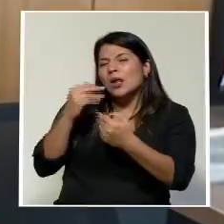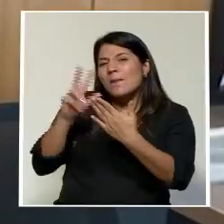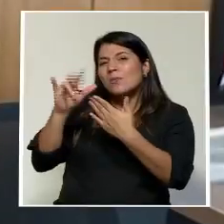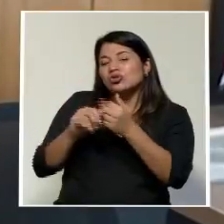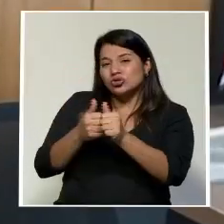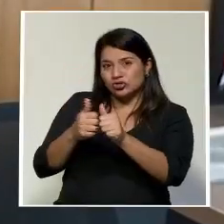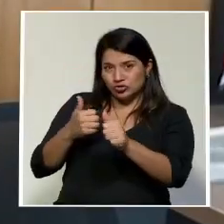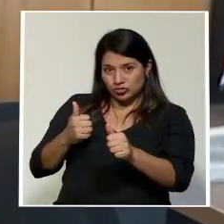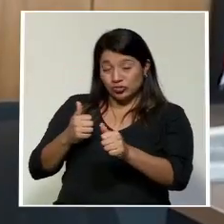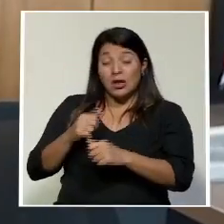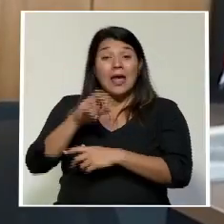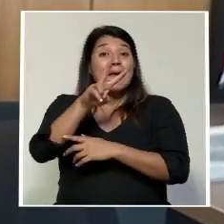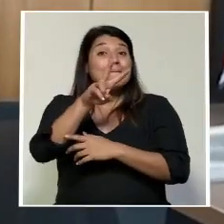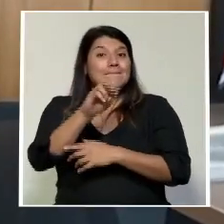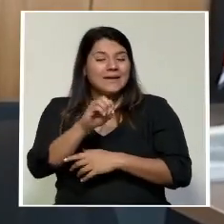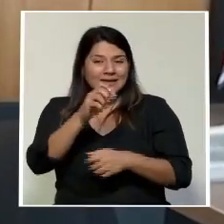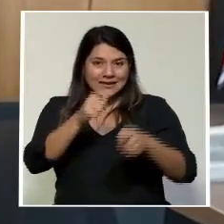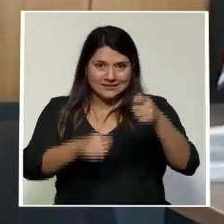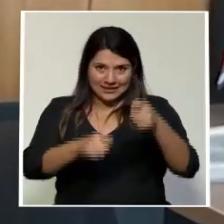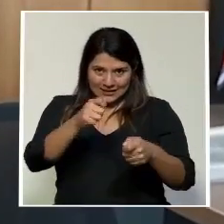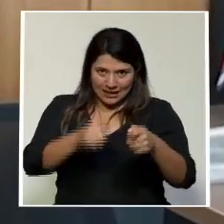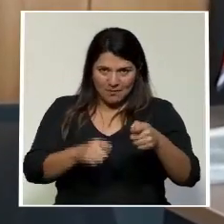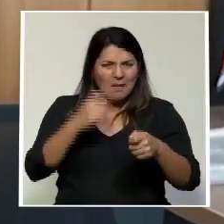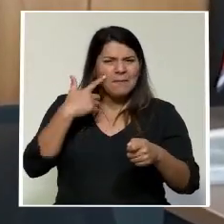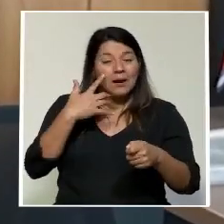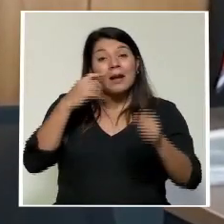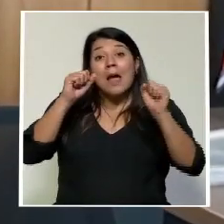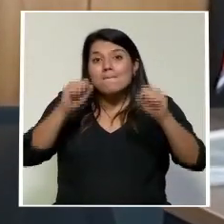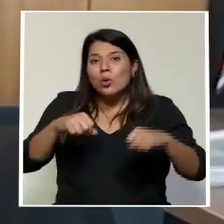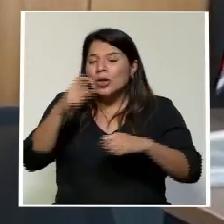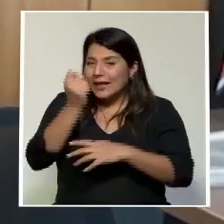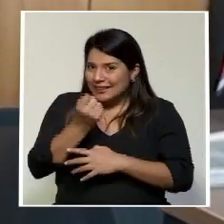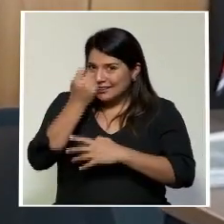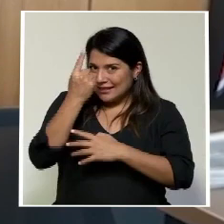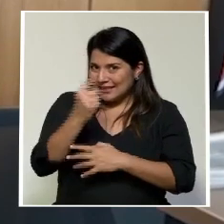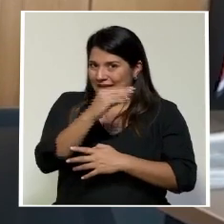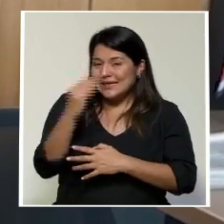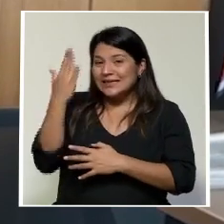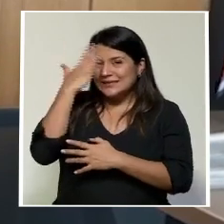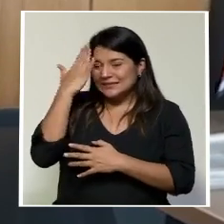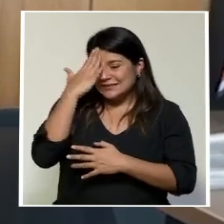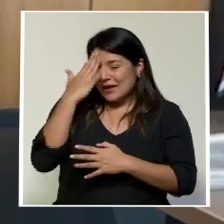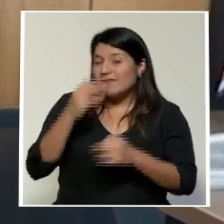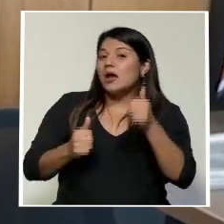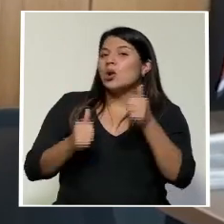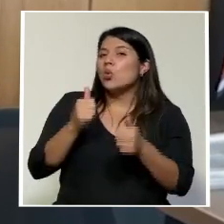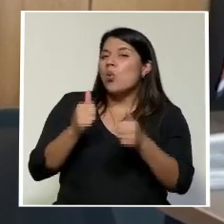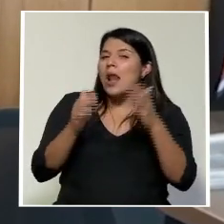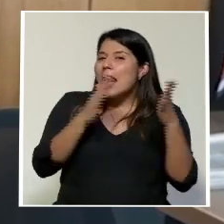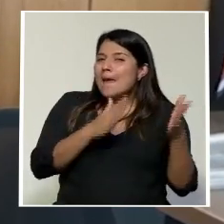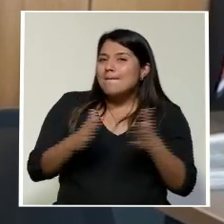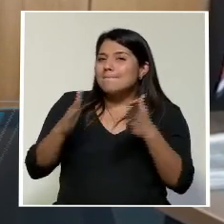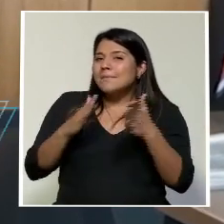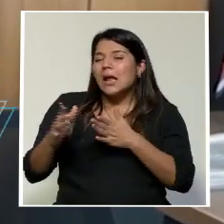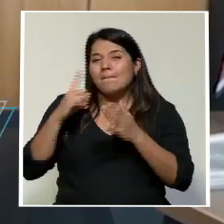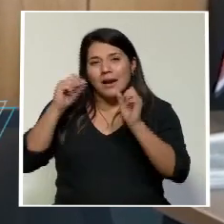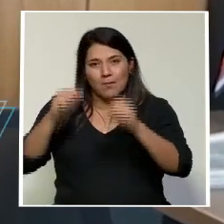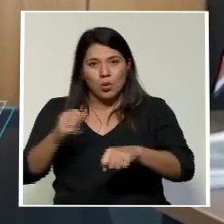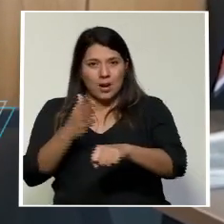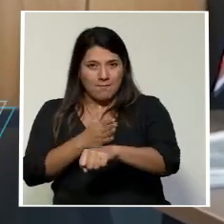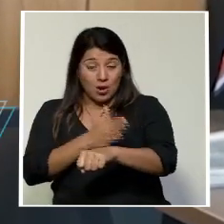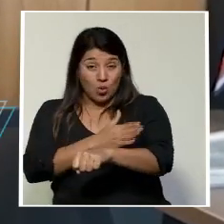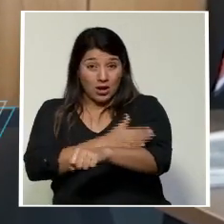20, y siempre en la dirección de entender un poco y de conocer las medidas que se vayan a tomar para mejorar el desempeño de este